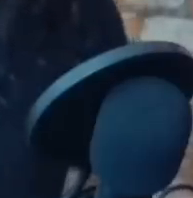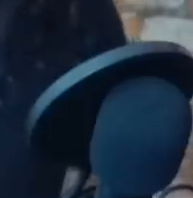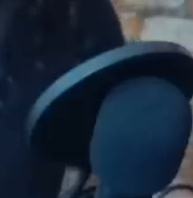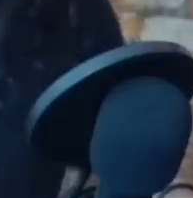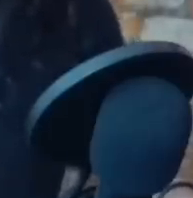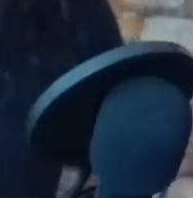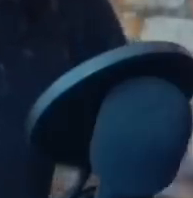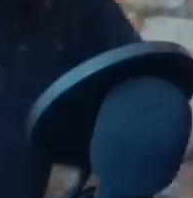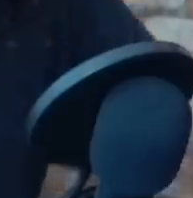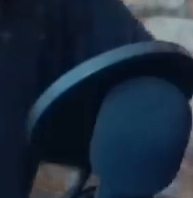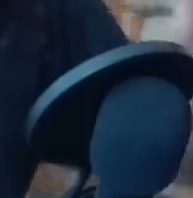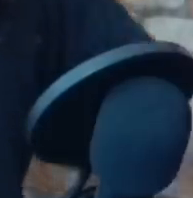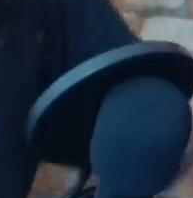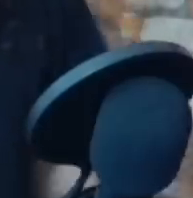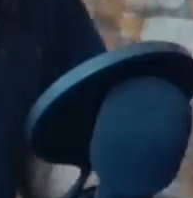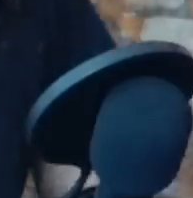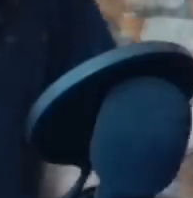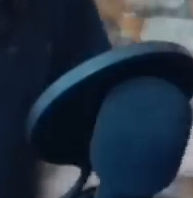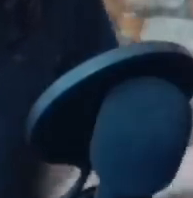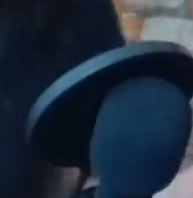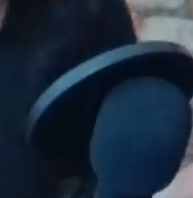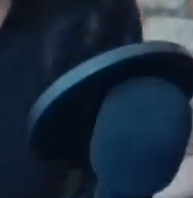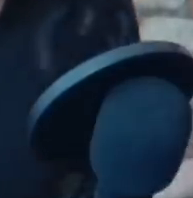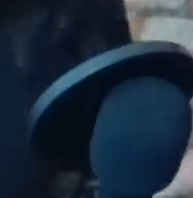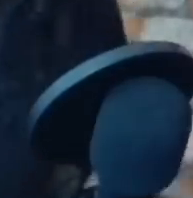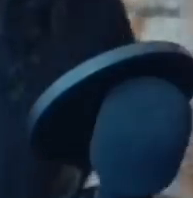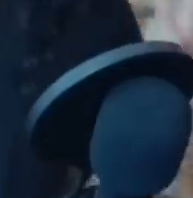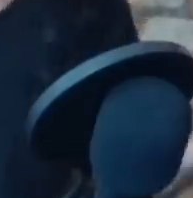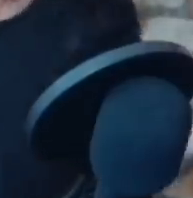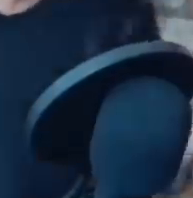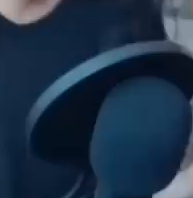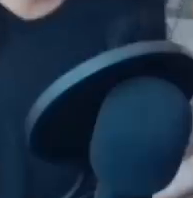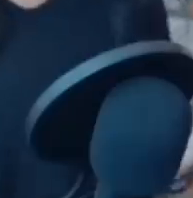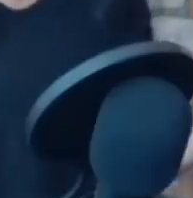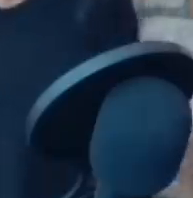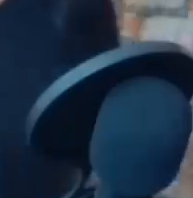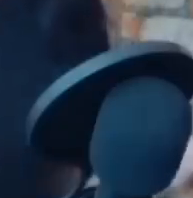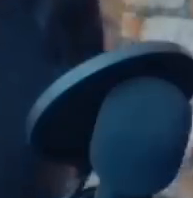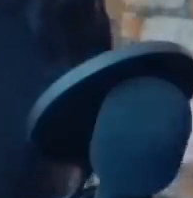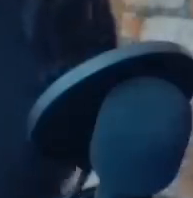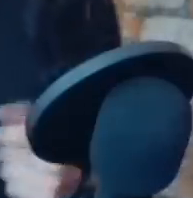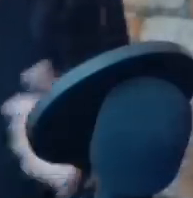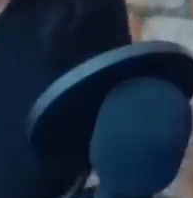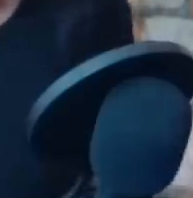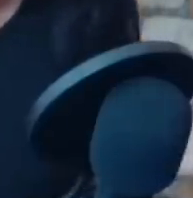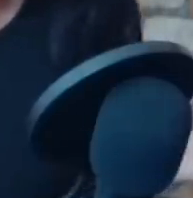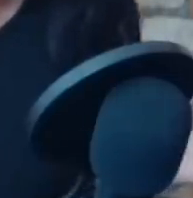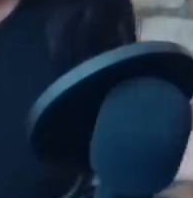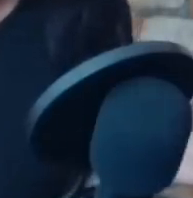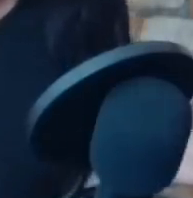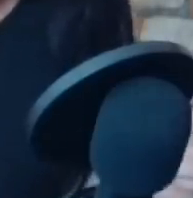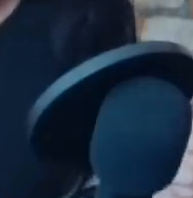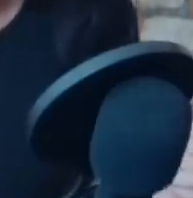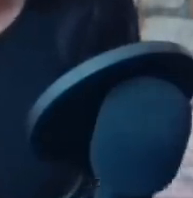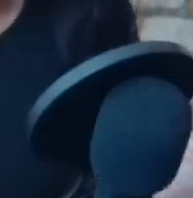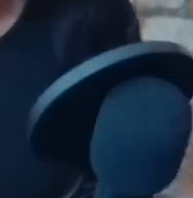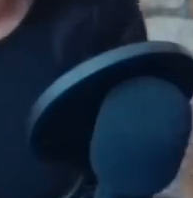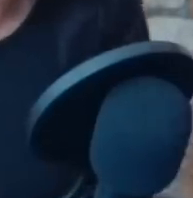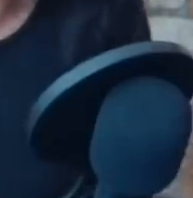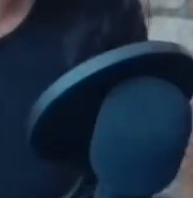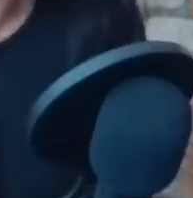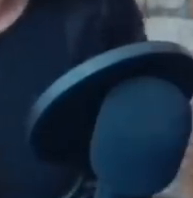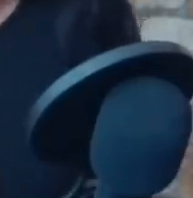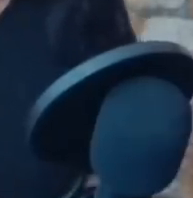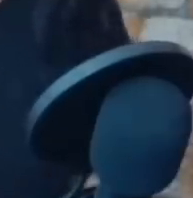carta al presidente de China pues pues ahora sí que con esta cuestión miren chinos su fentanilo es un problema aquí en este continente